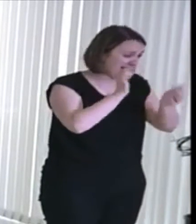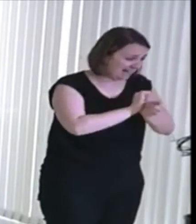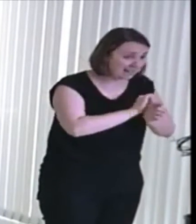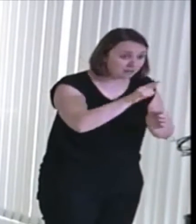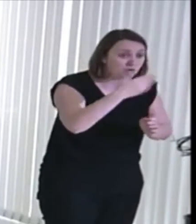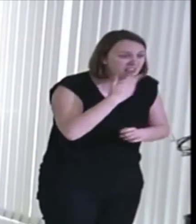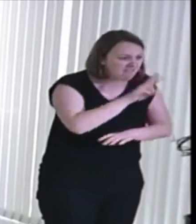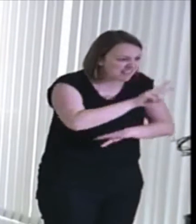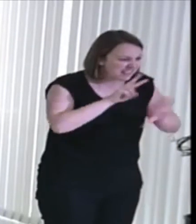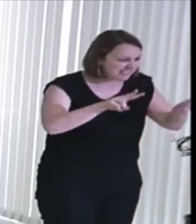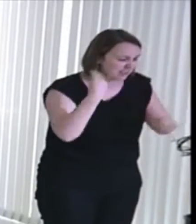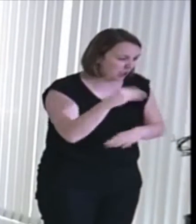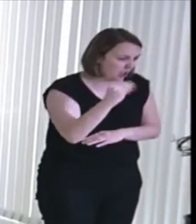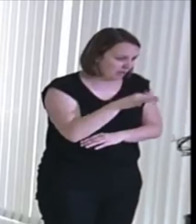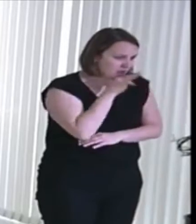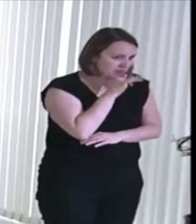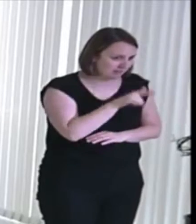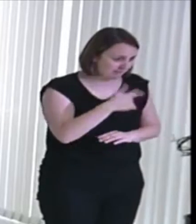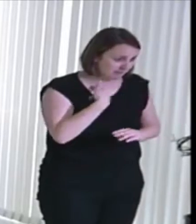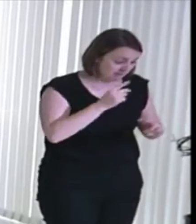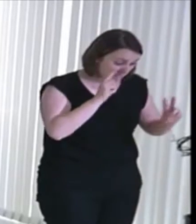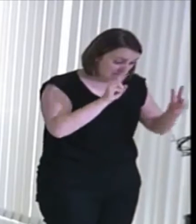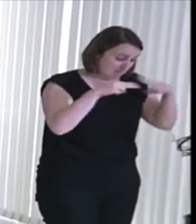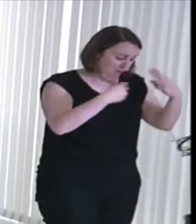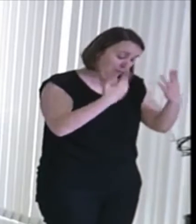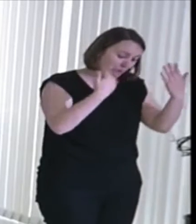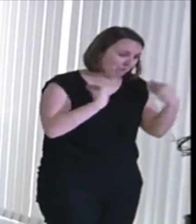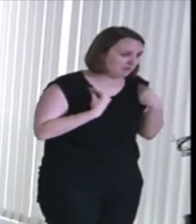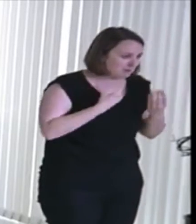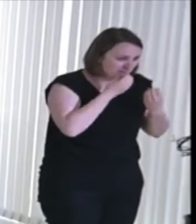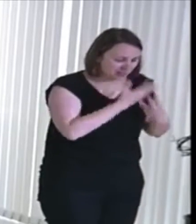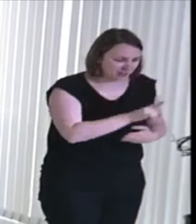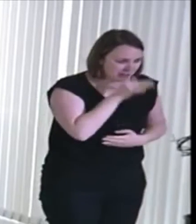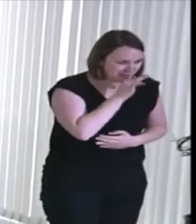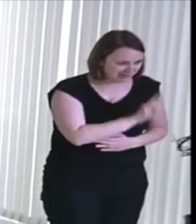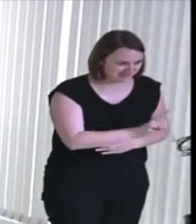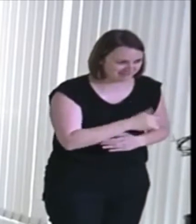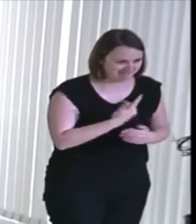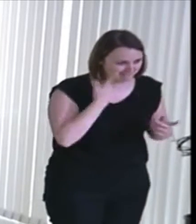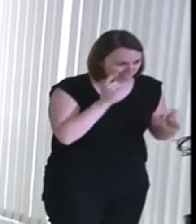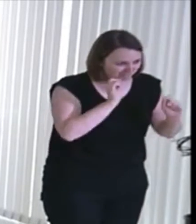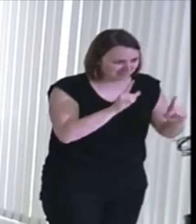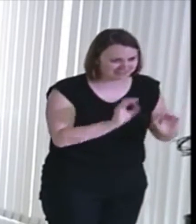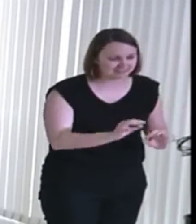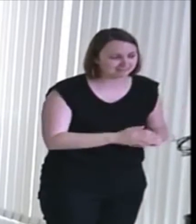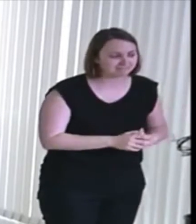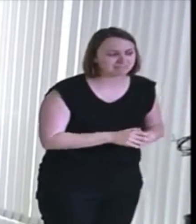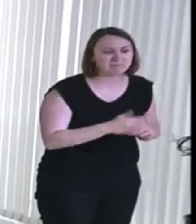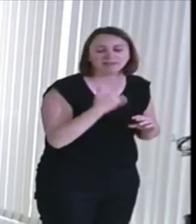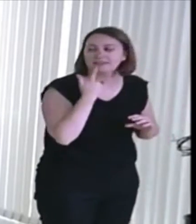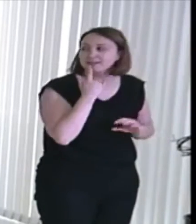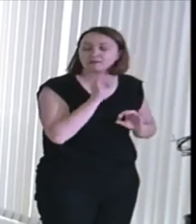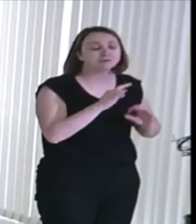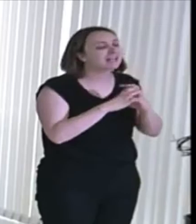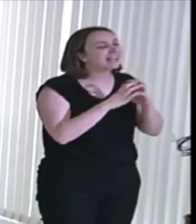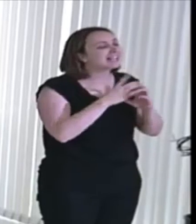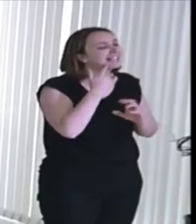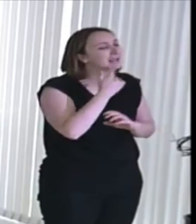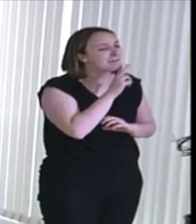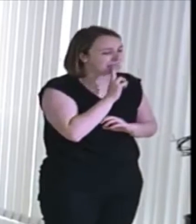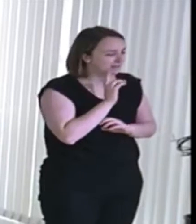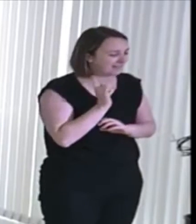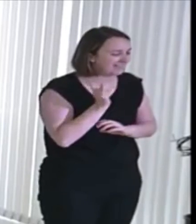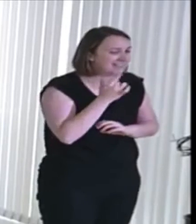sí. Que está muy bien que te hayas dado cuenta ahora. Sí, sí. Claro. Yo quería decir que también se aprende con el ejemplo, es decir,